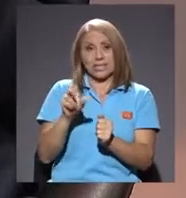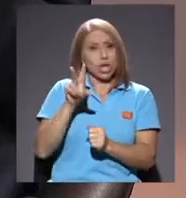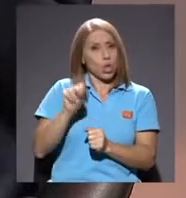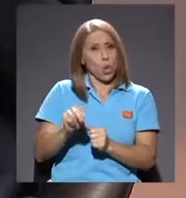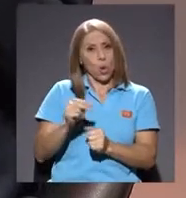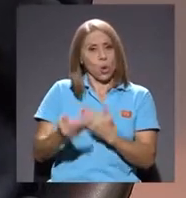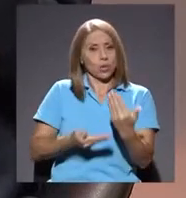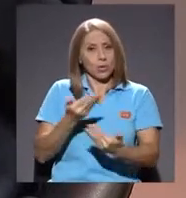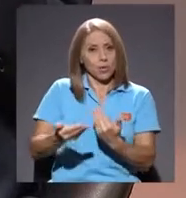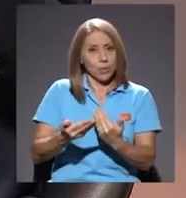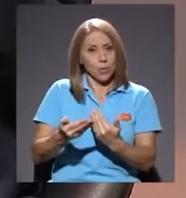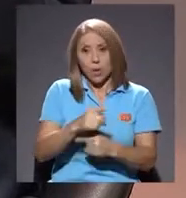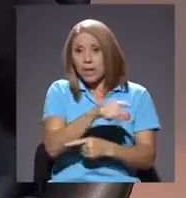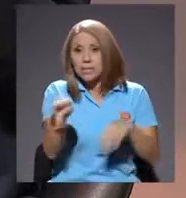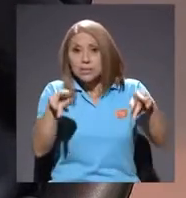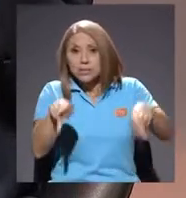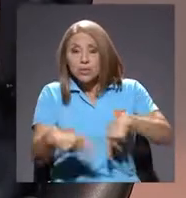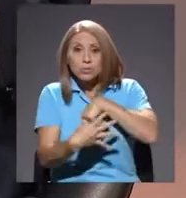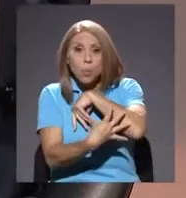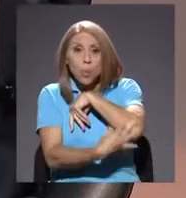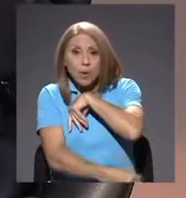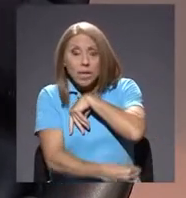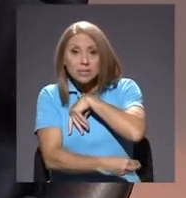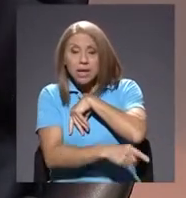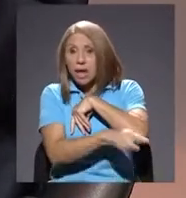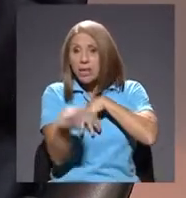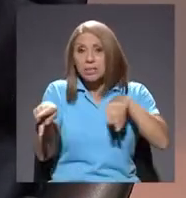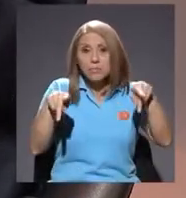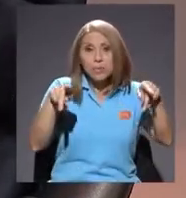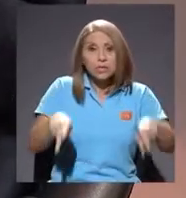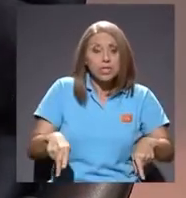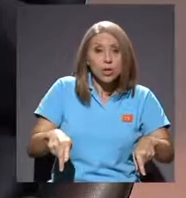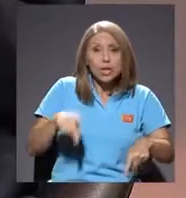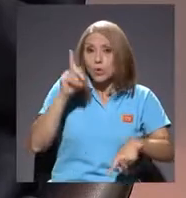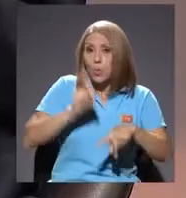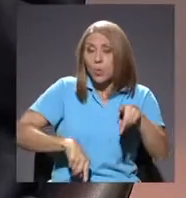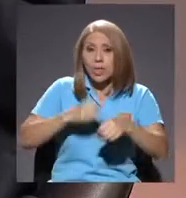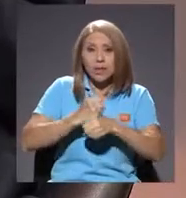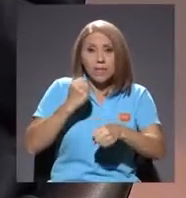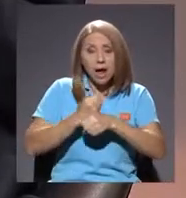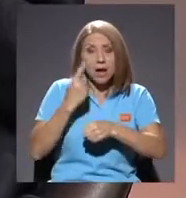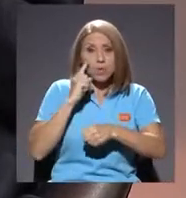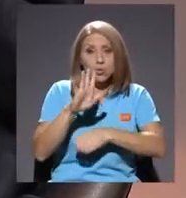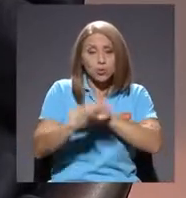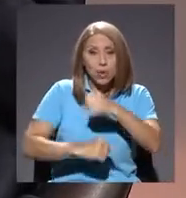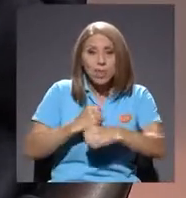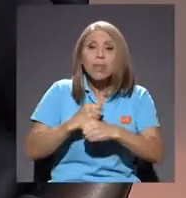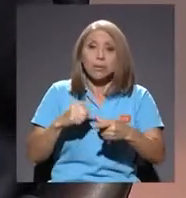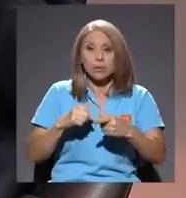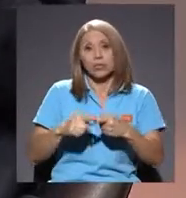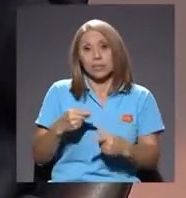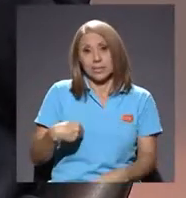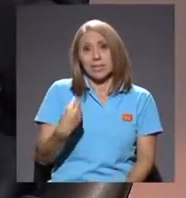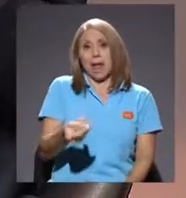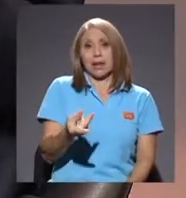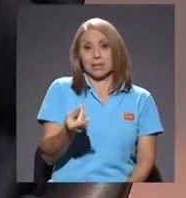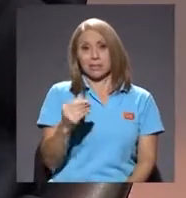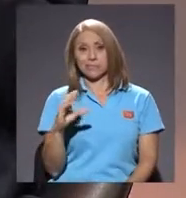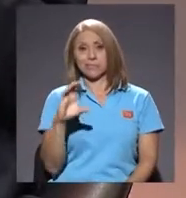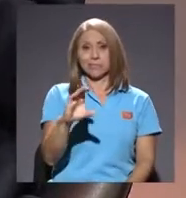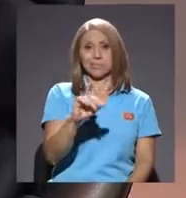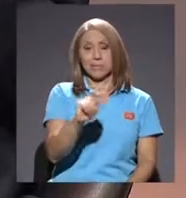pensión a las personas de pobreza que estaban en condición de no poder trabajar por edad pero que seguía siendo un sistema